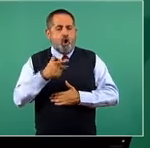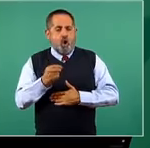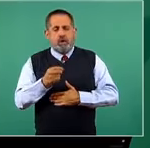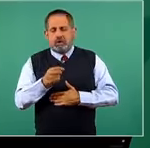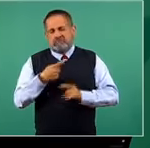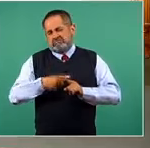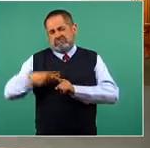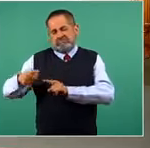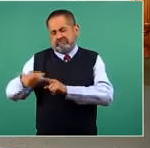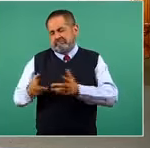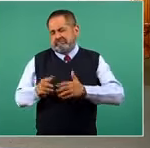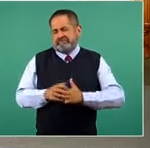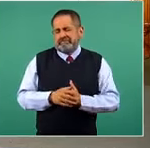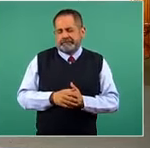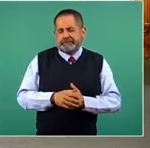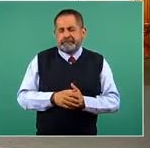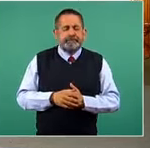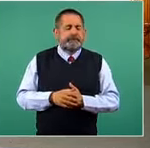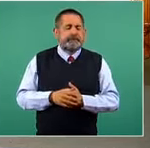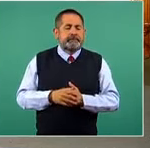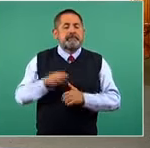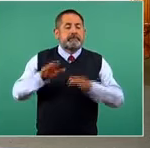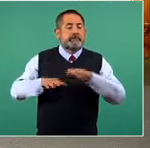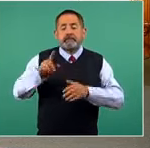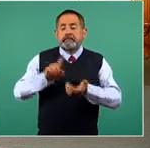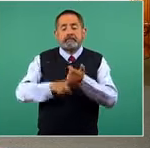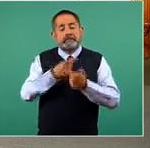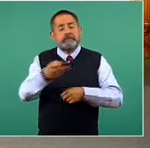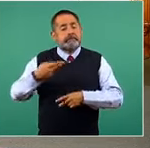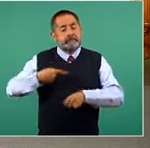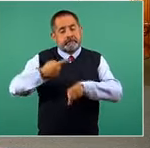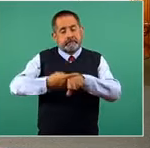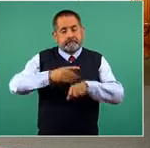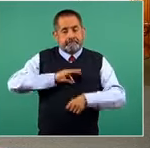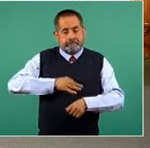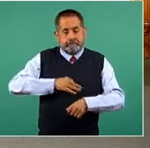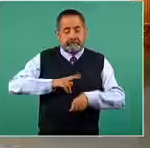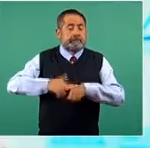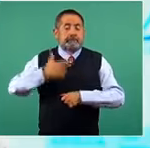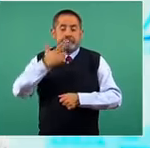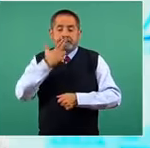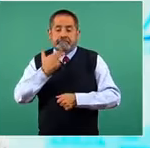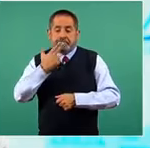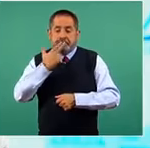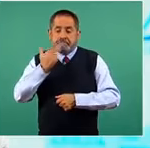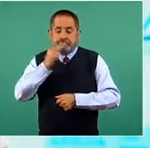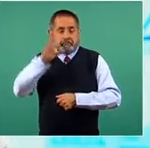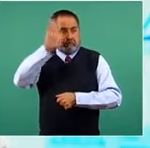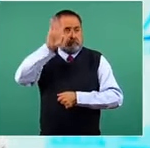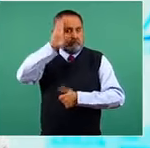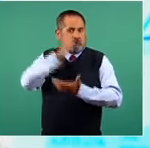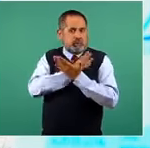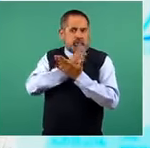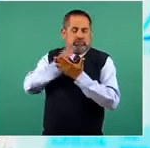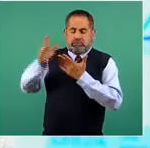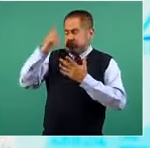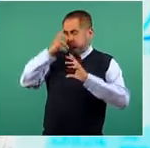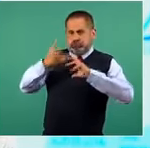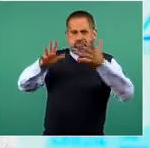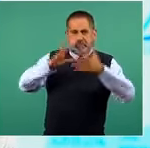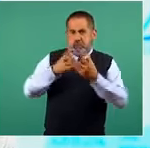Otras situaciones en las que se puede presentar esta infección es en personas con diabetes descontrolada, sobre todo cuando el descontrol es